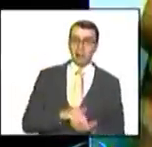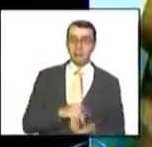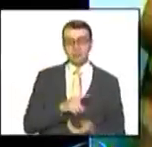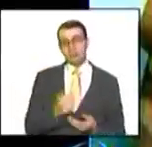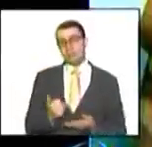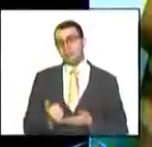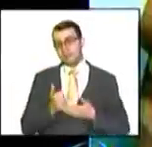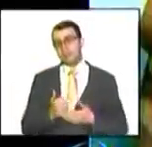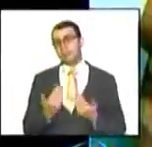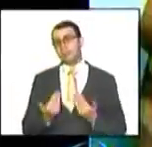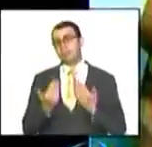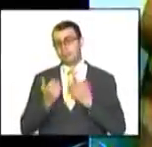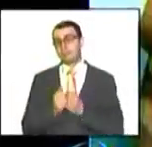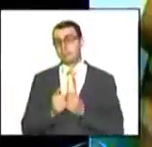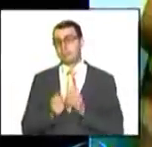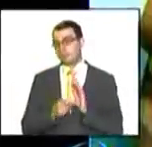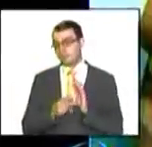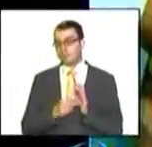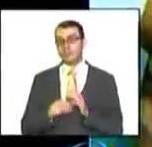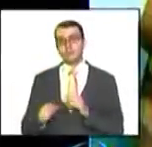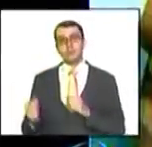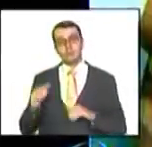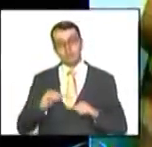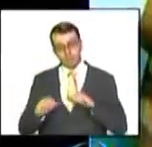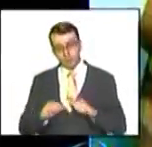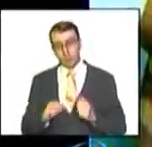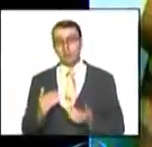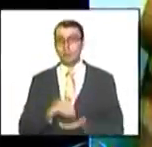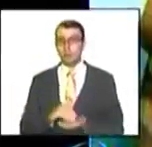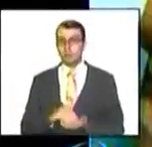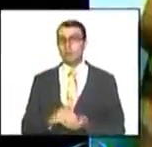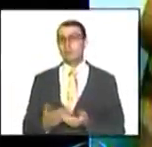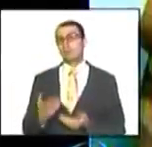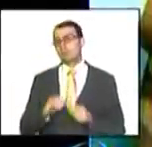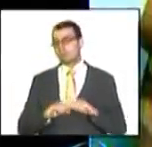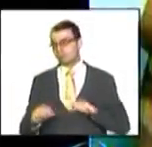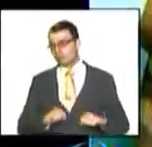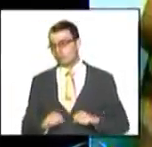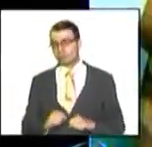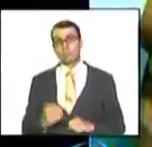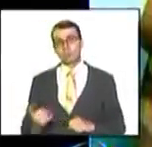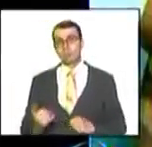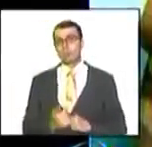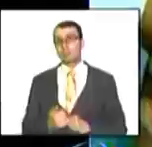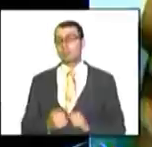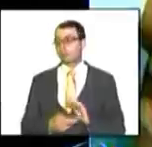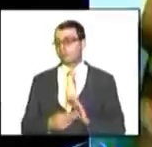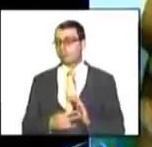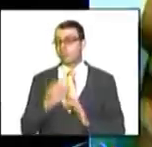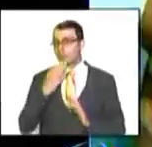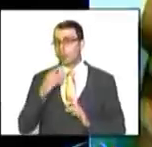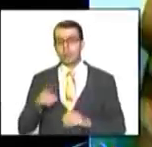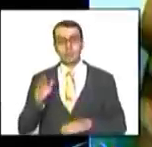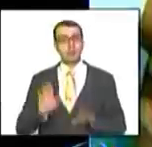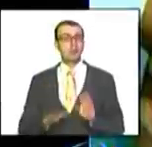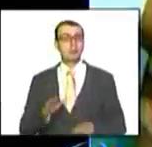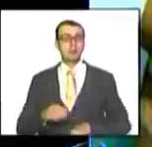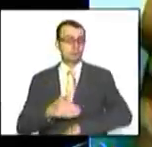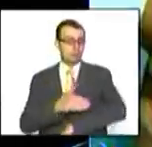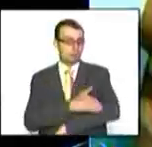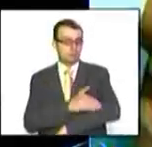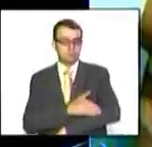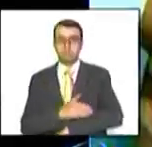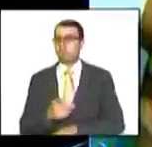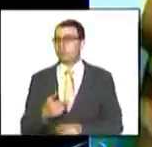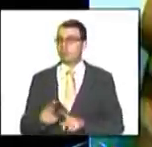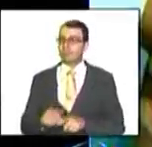autólogo, empieza a regenerar, a reparar, a reactivar. Aquí se está haciendo en la rodilla, que tantas lesiones de todo tipo,